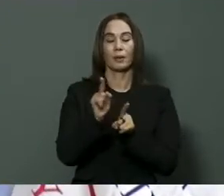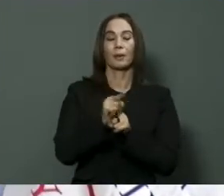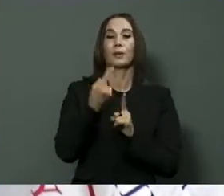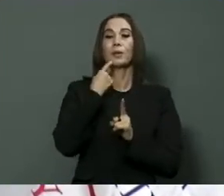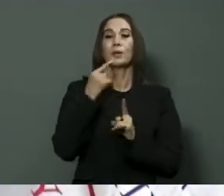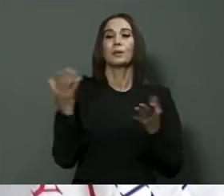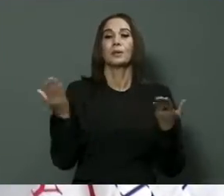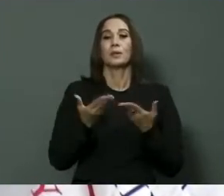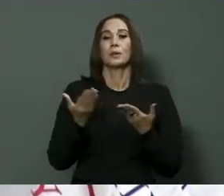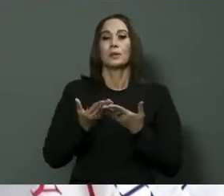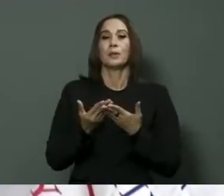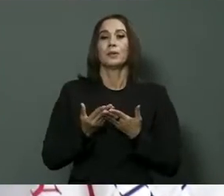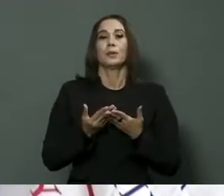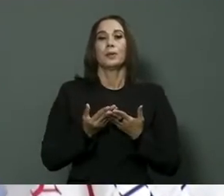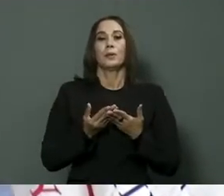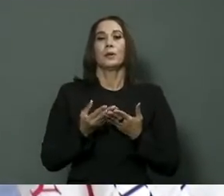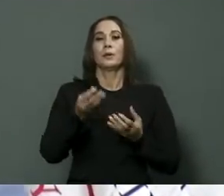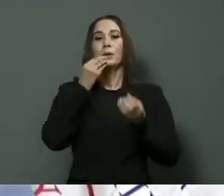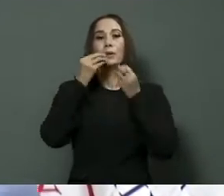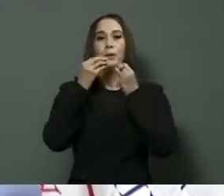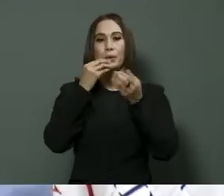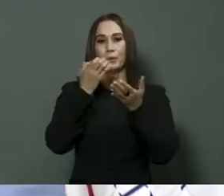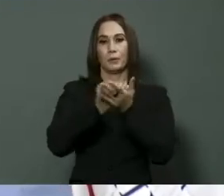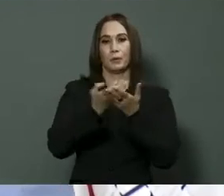que decirlo aquí, los comedores